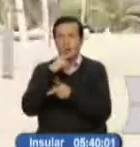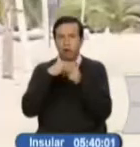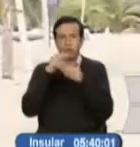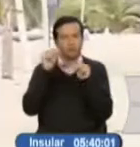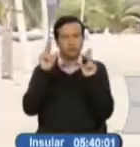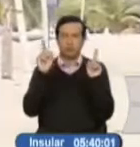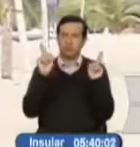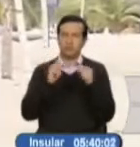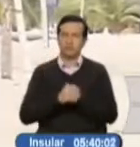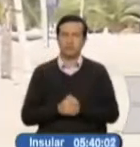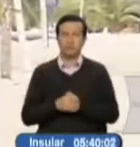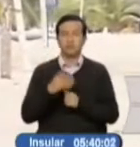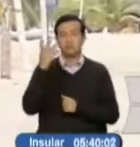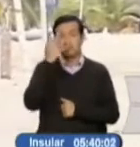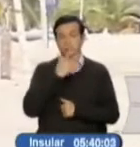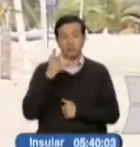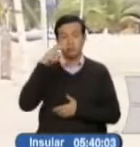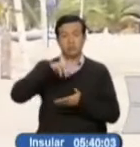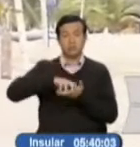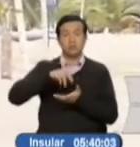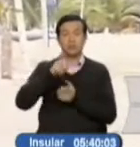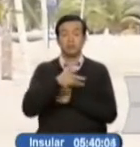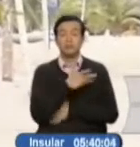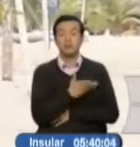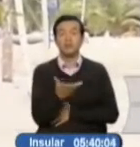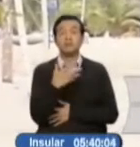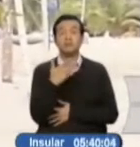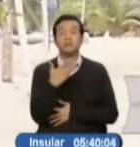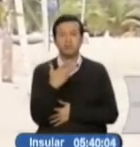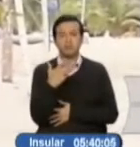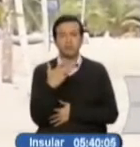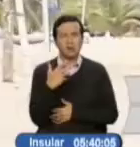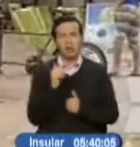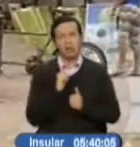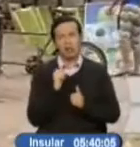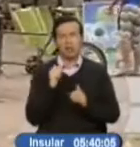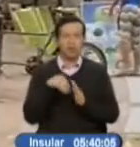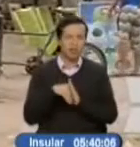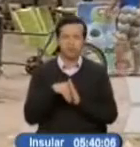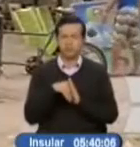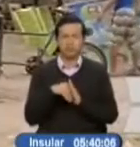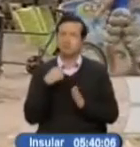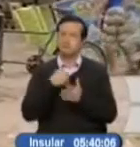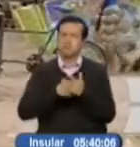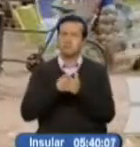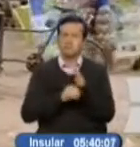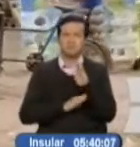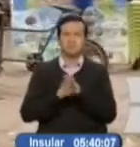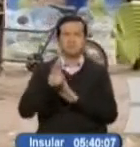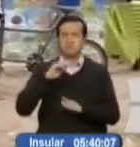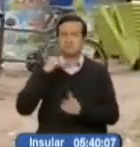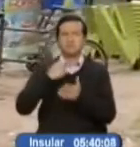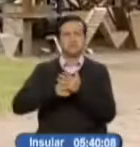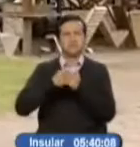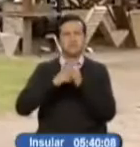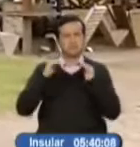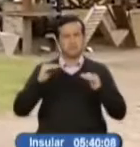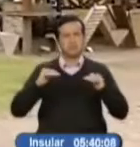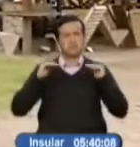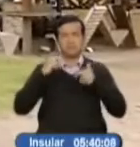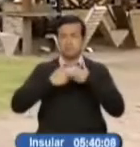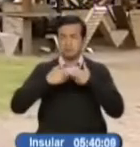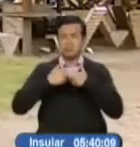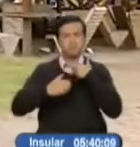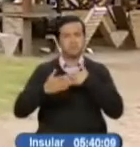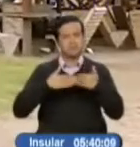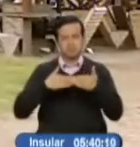precios. Esmeraldas, una provincia cuya gente no se deja vencer fácilmente, siempre dispuesta a enfrentar con altivez la